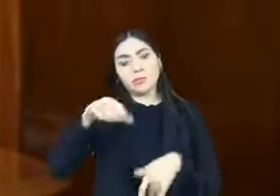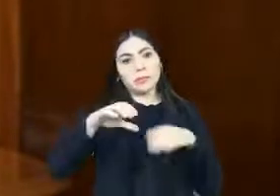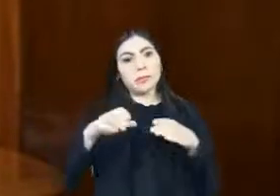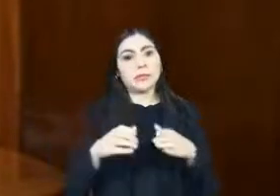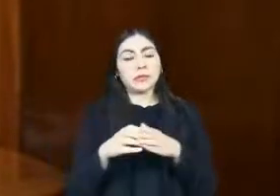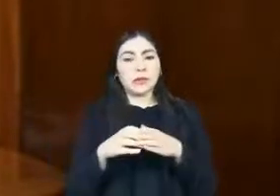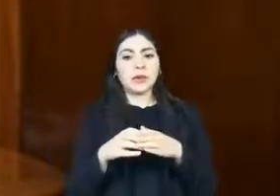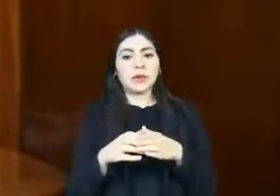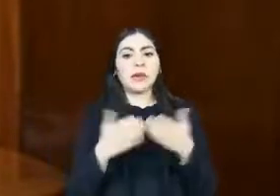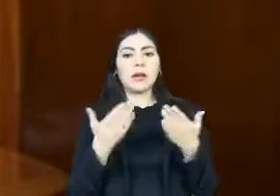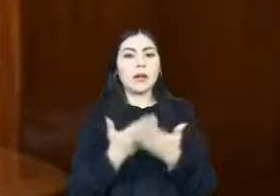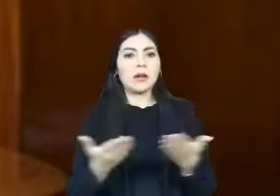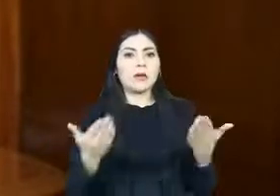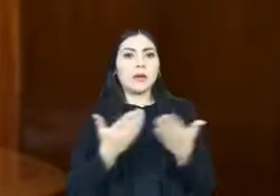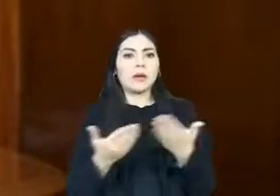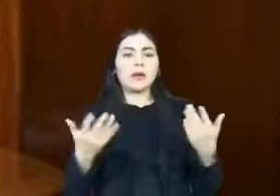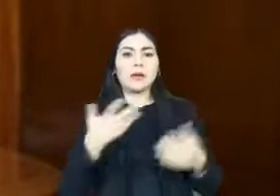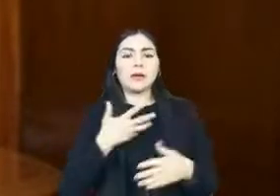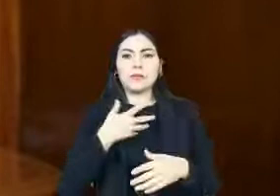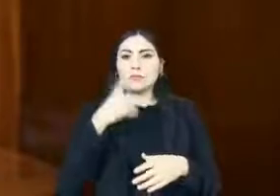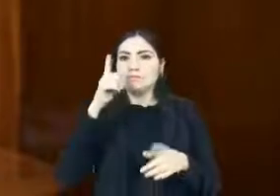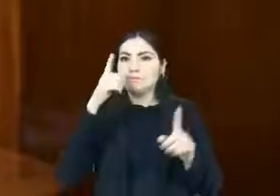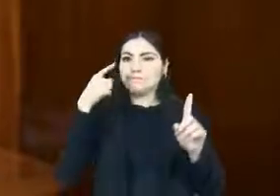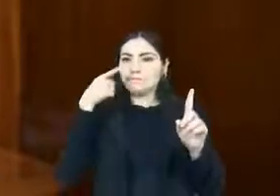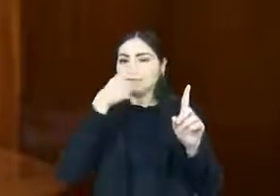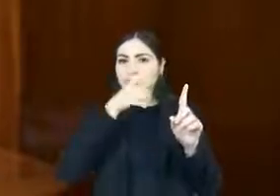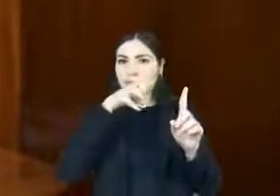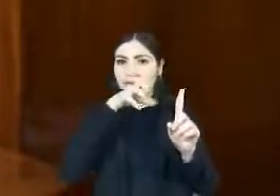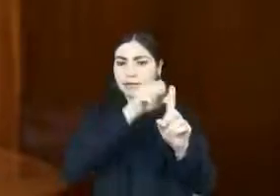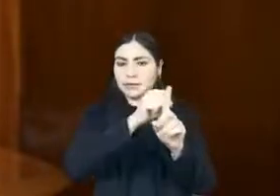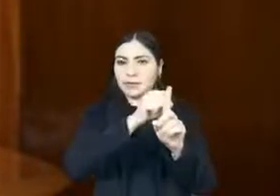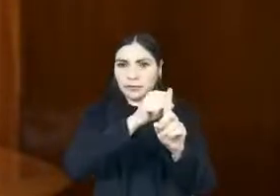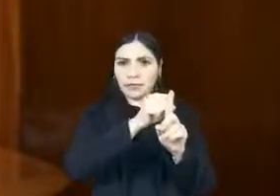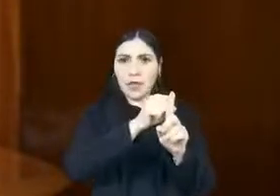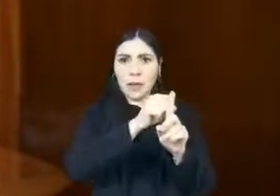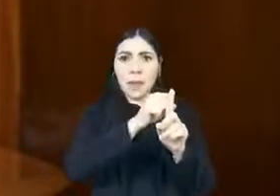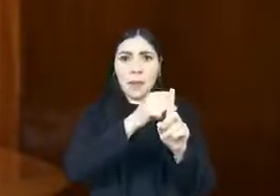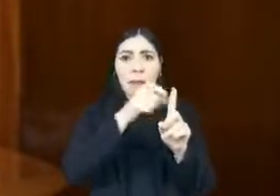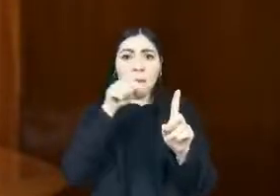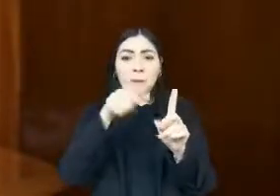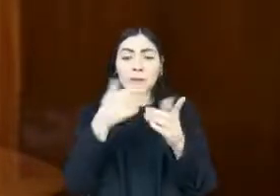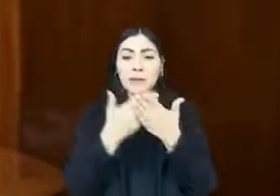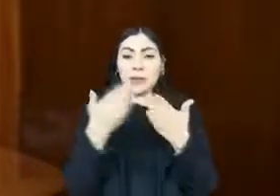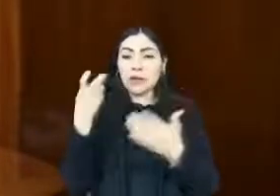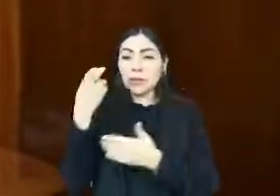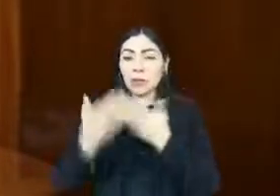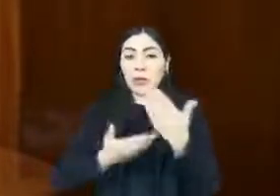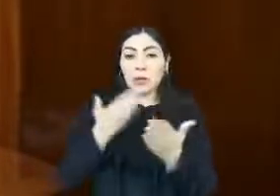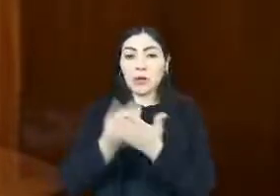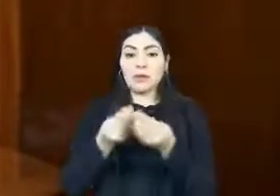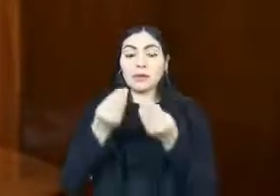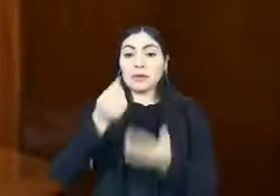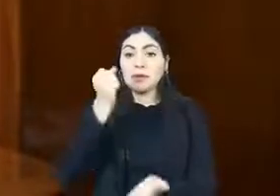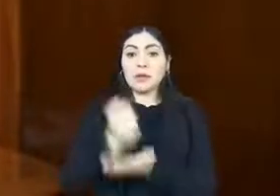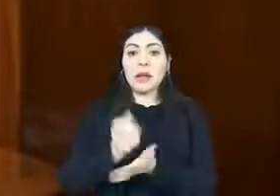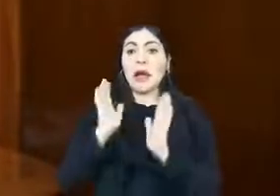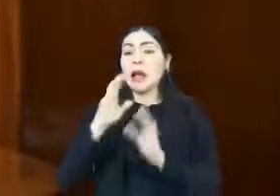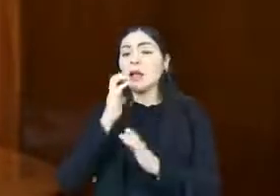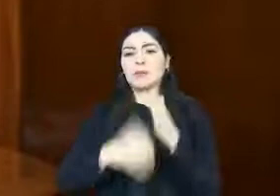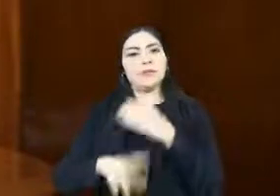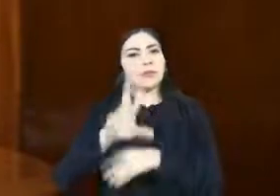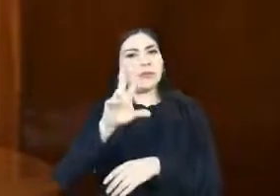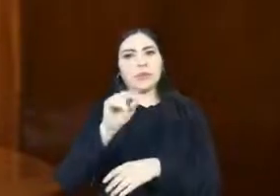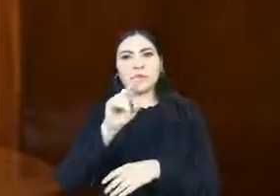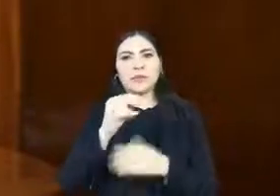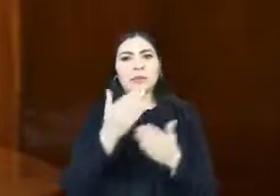te hoy tenemos un gran reto que no solamente se agota con esta iniciativa sino que es apenas uno